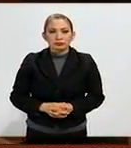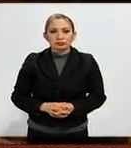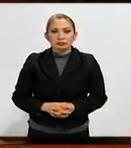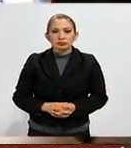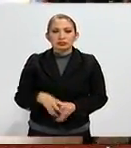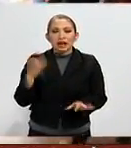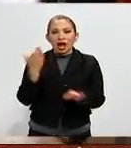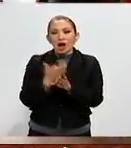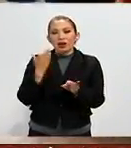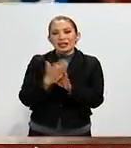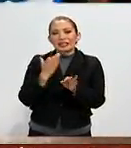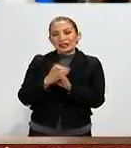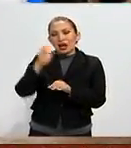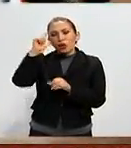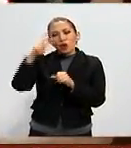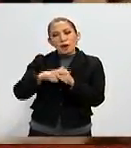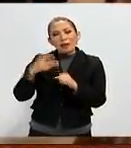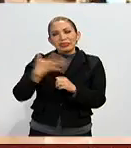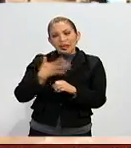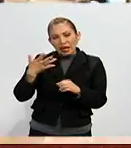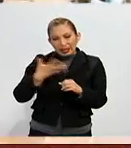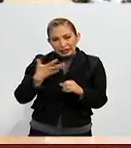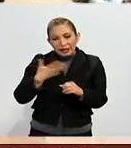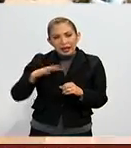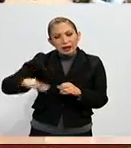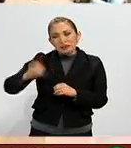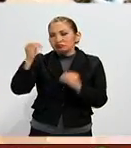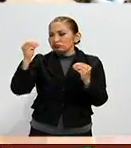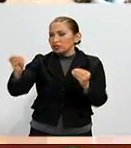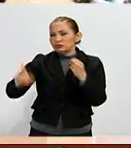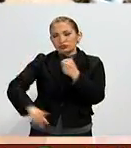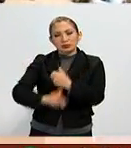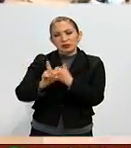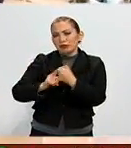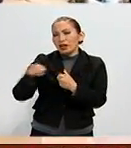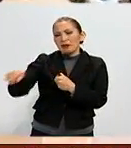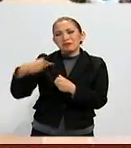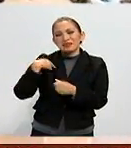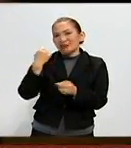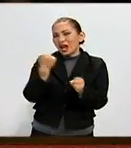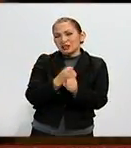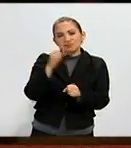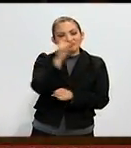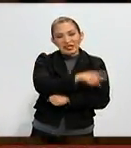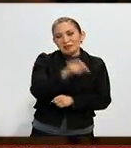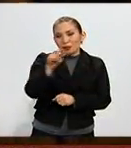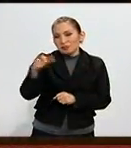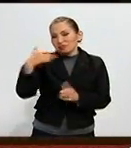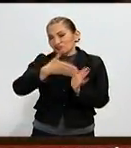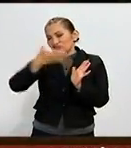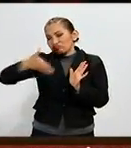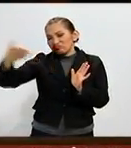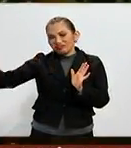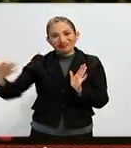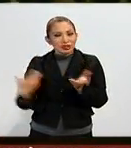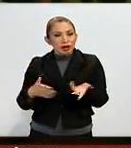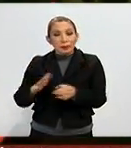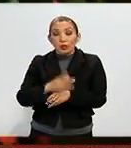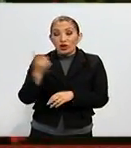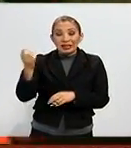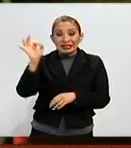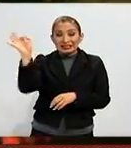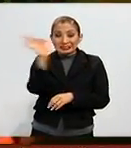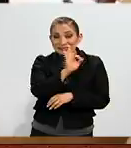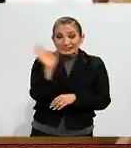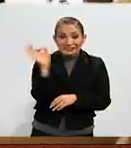En este momento Europa está pasando por una de las múltiples crisis de las últimas décadas, en el sentido de que